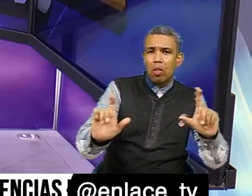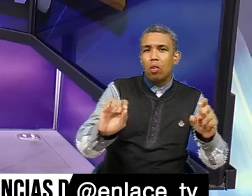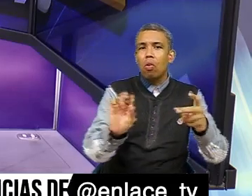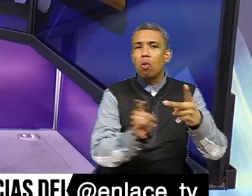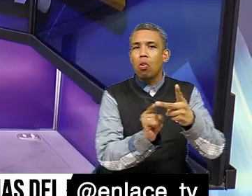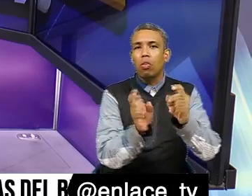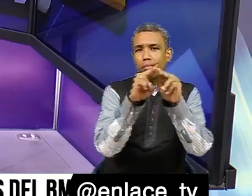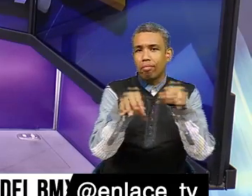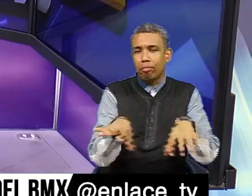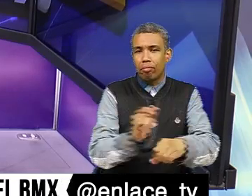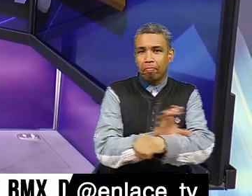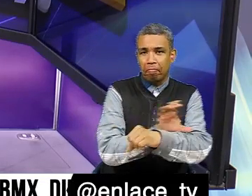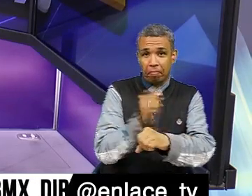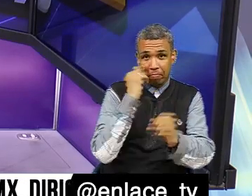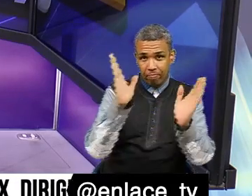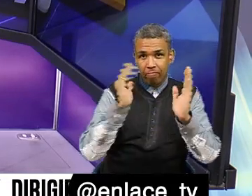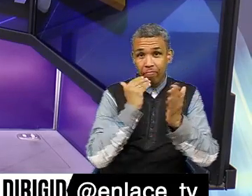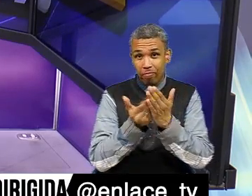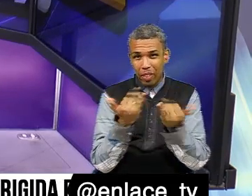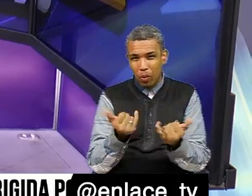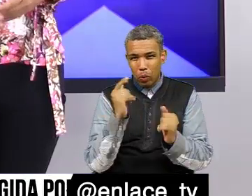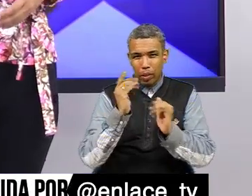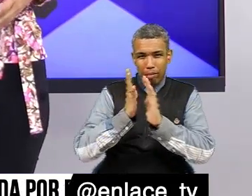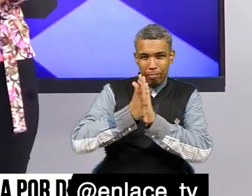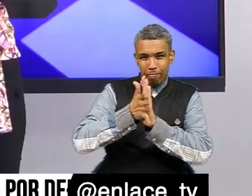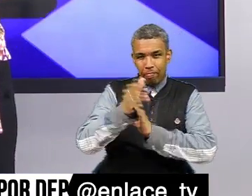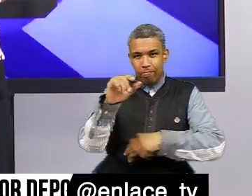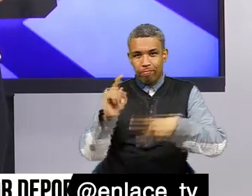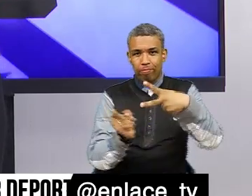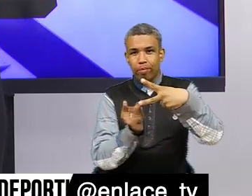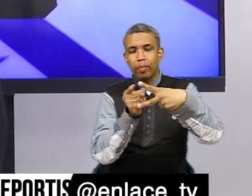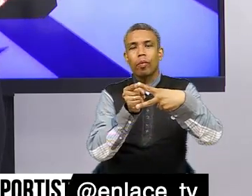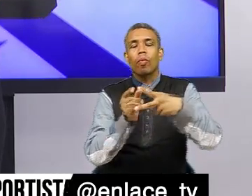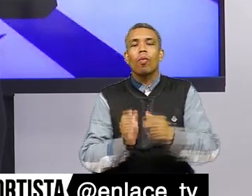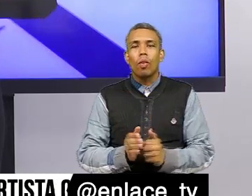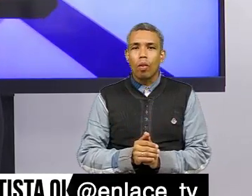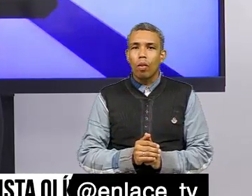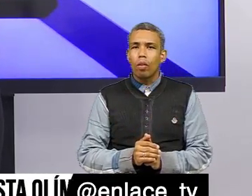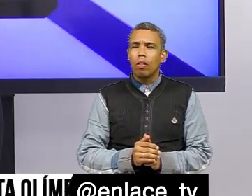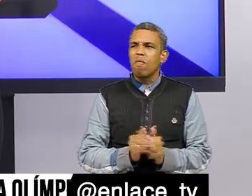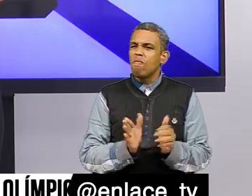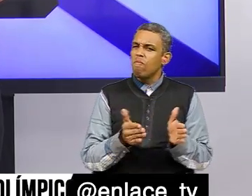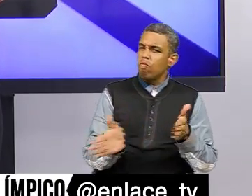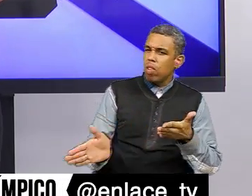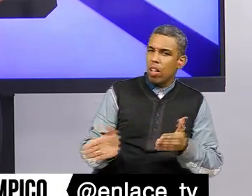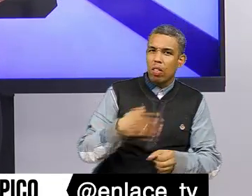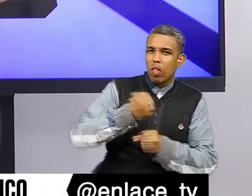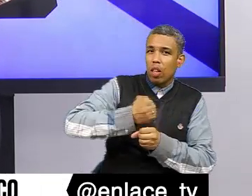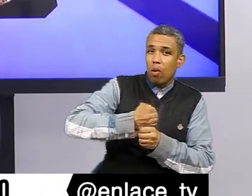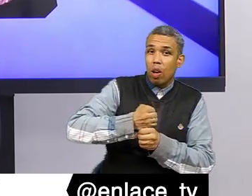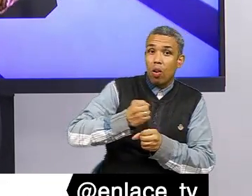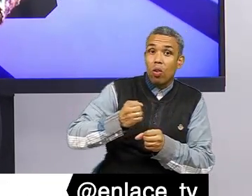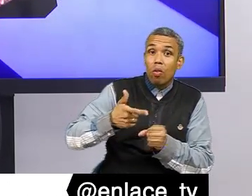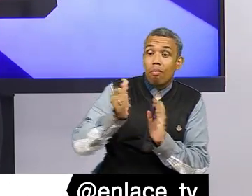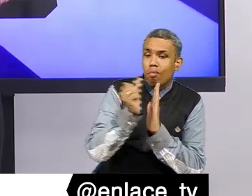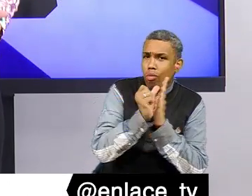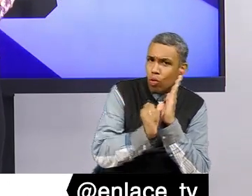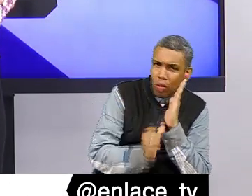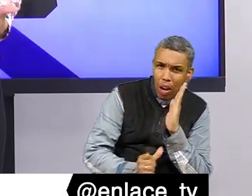www.enlacetelevisión.com. A continuación, conozcamos nuestros titulares. Plan de empleo social PES dio inicio en Barranca Bermeja para